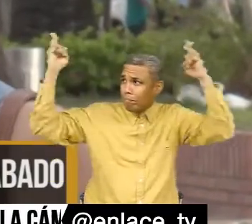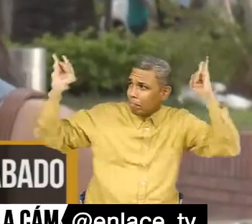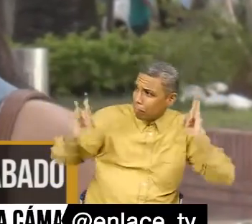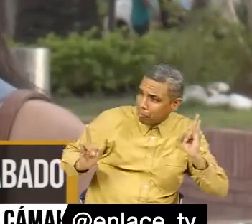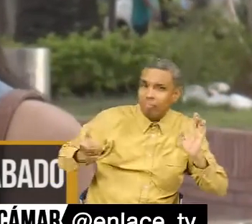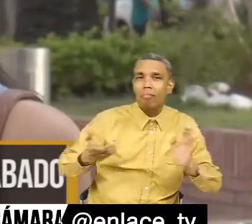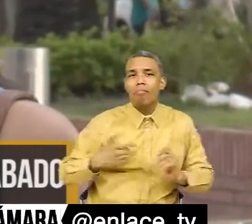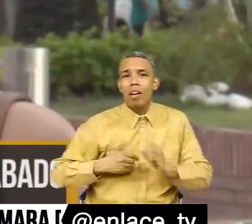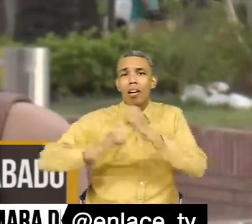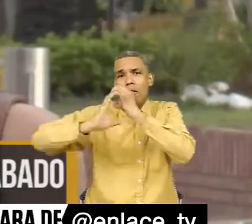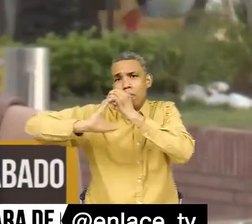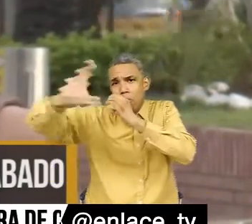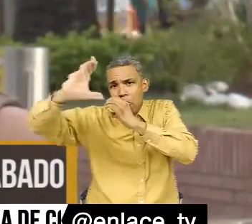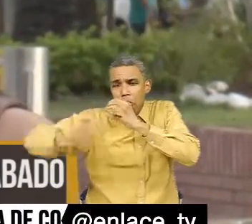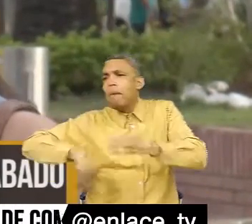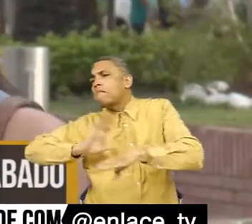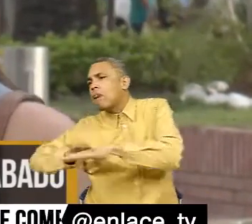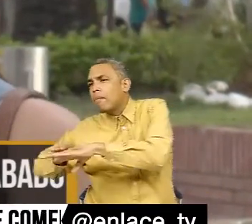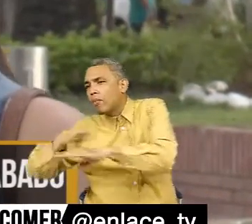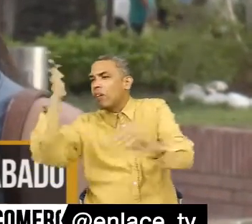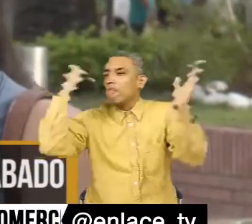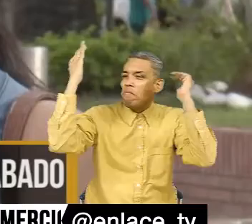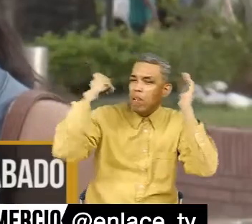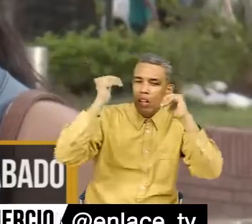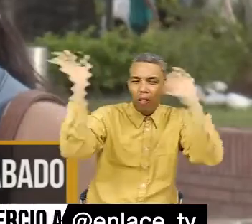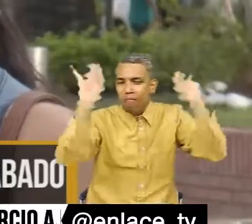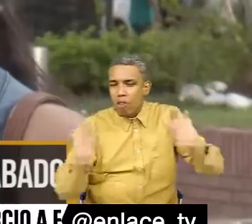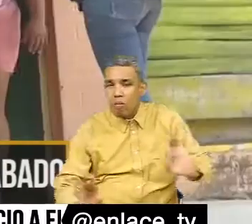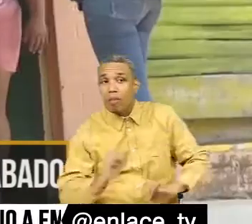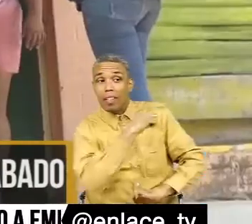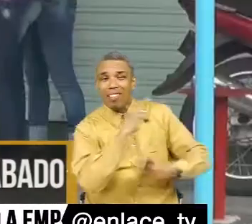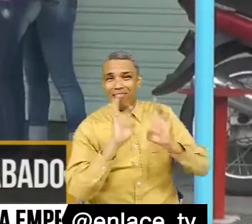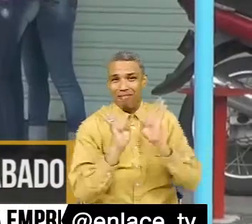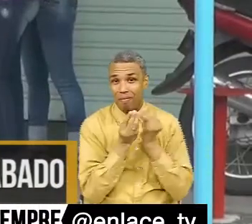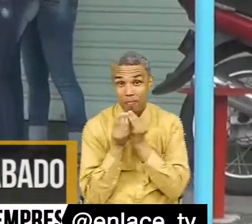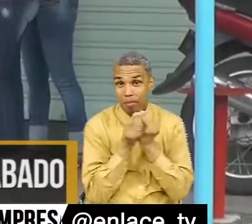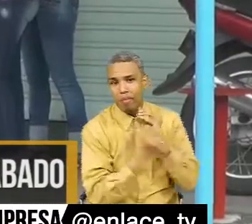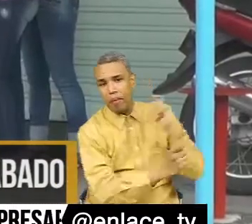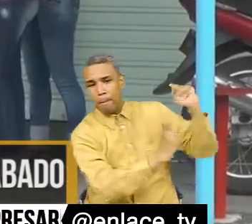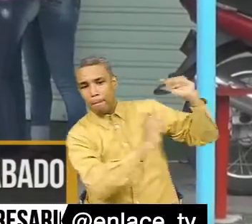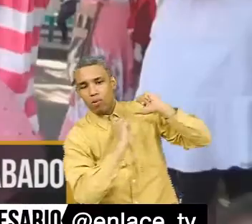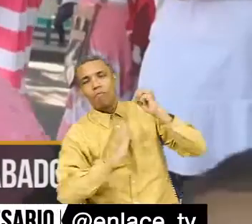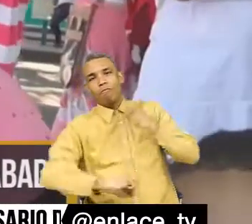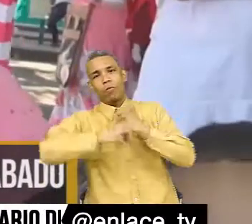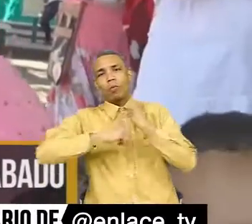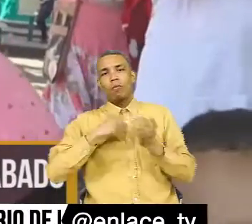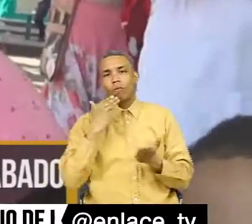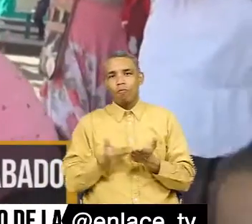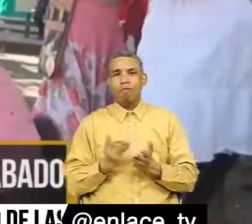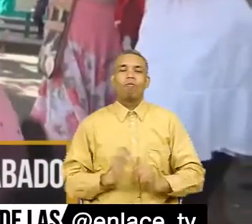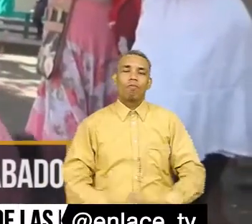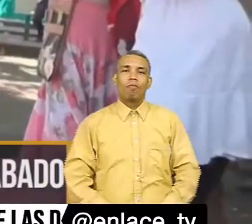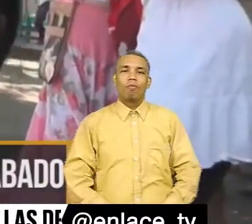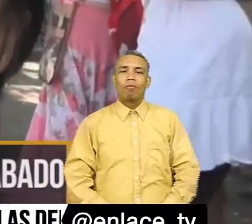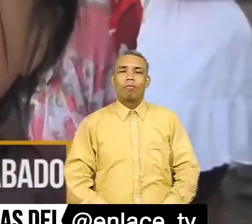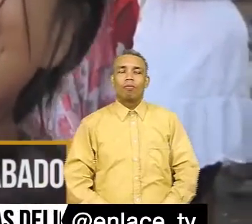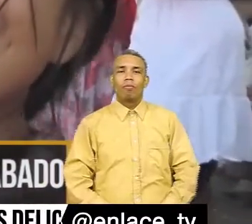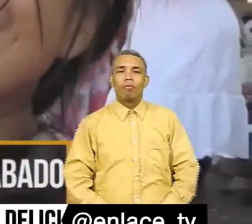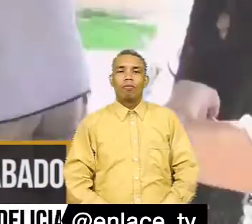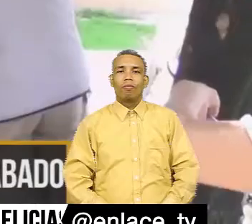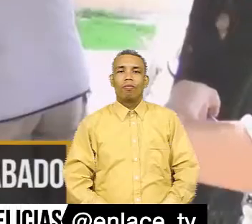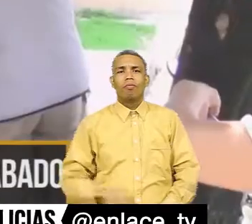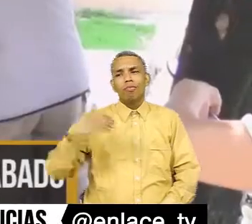los volantes para la labor educativa. Todo eso sale precisamente esa sesión. Con esta es la segunda jornada de atención que se realizará luego de la